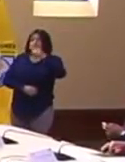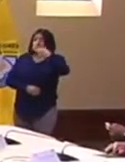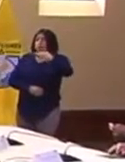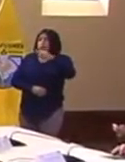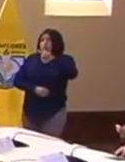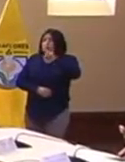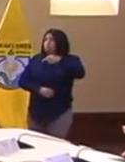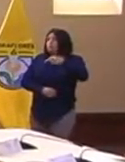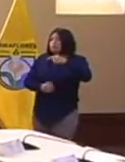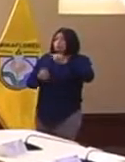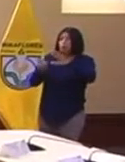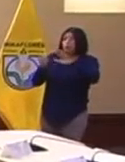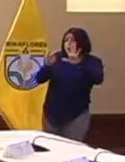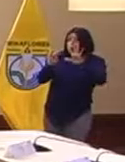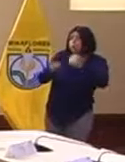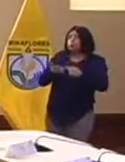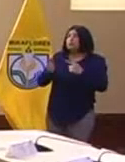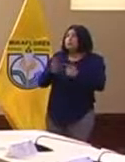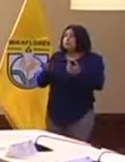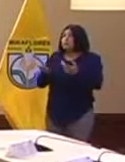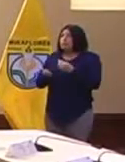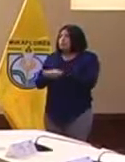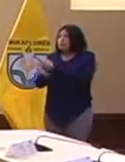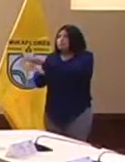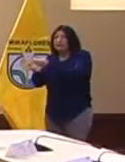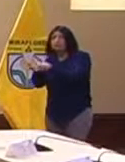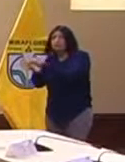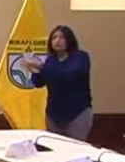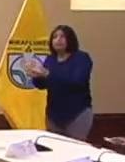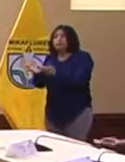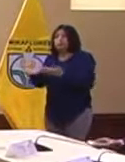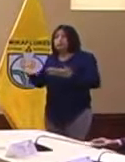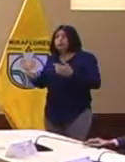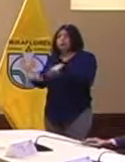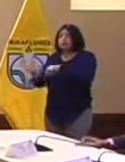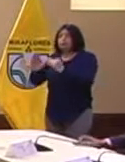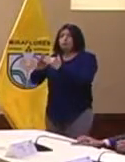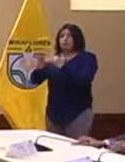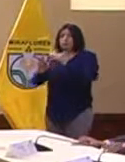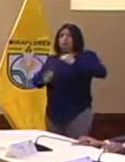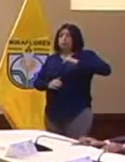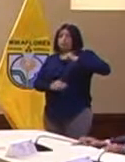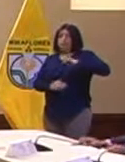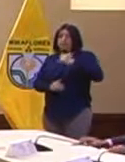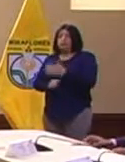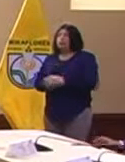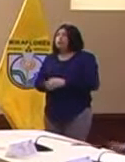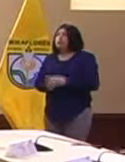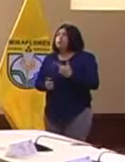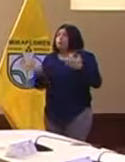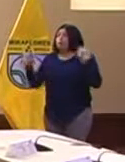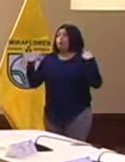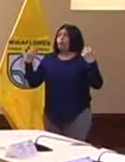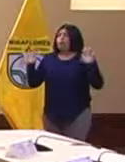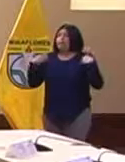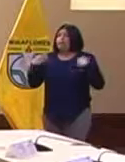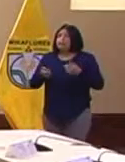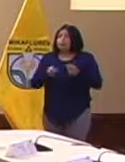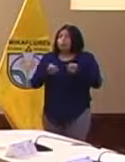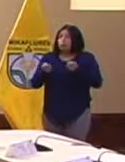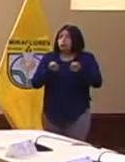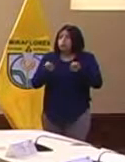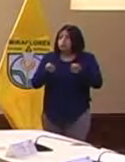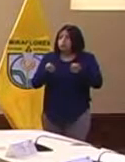003-2008 referido a contrataciones y adquisiciones de bienes y servicios de la municipalidad por la Oficina de Control